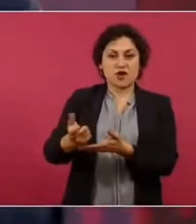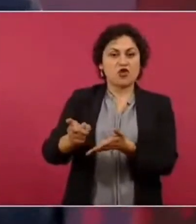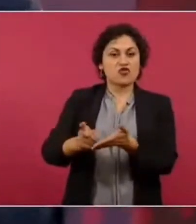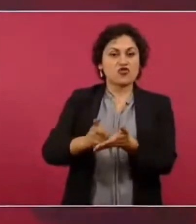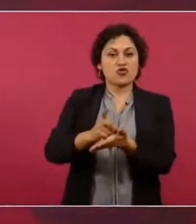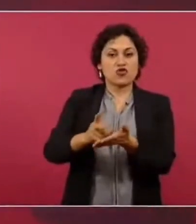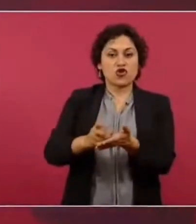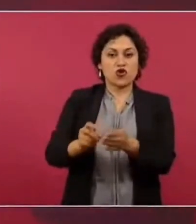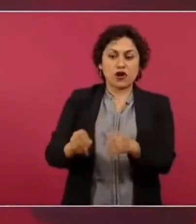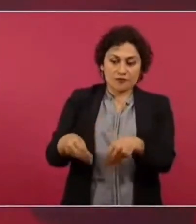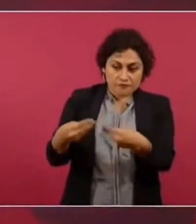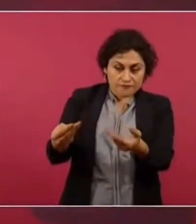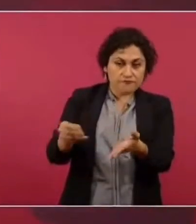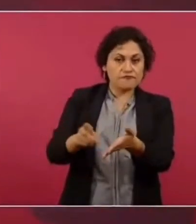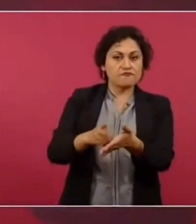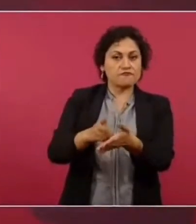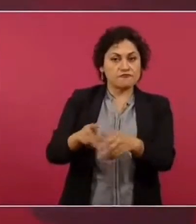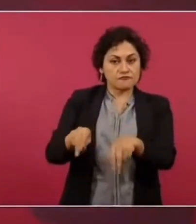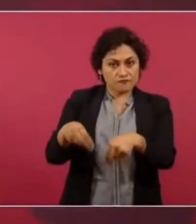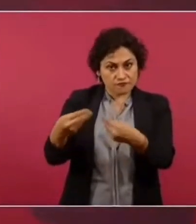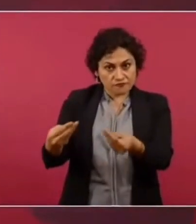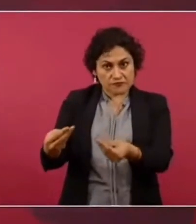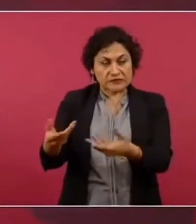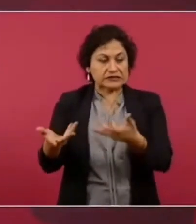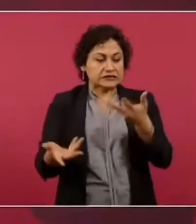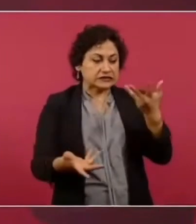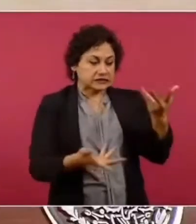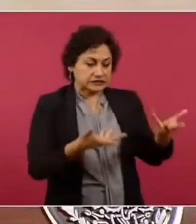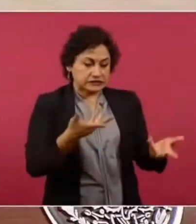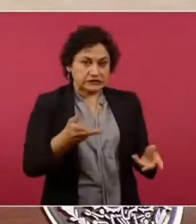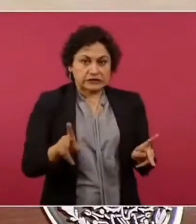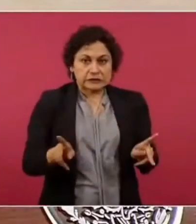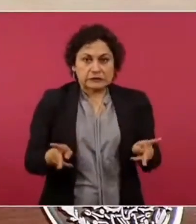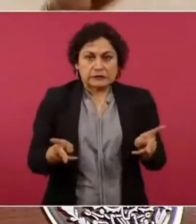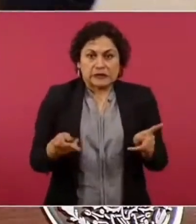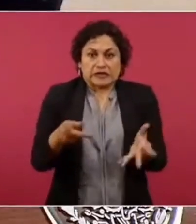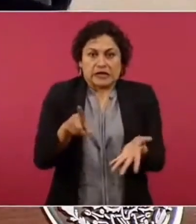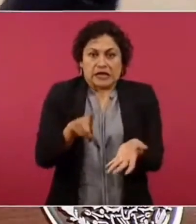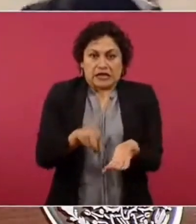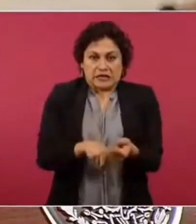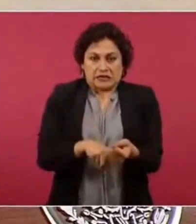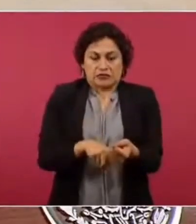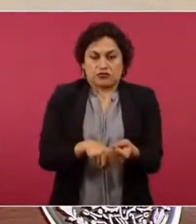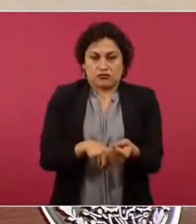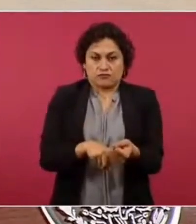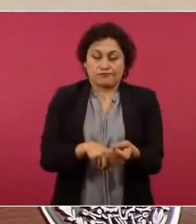Sí, creció el consumo, pero no llegaron